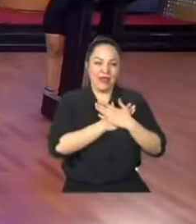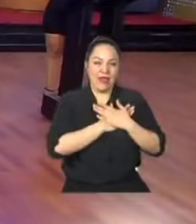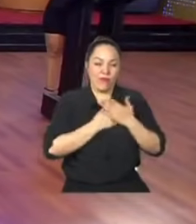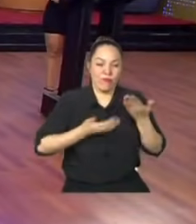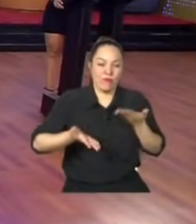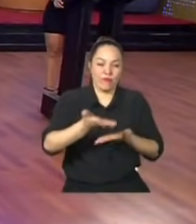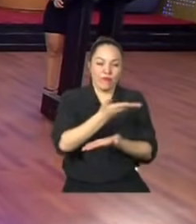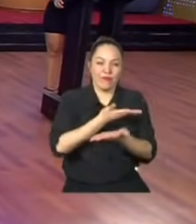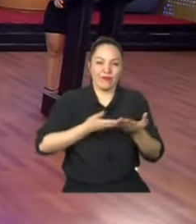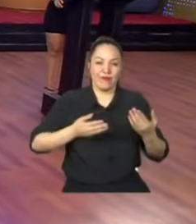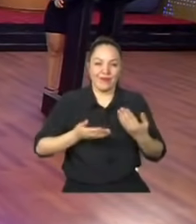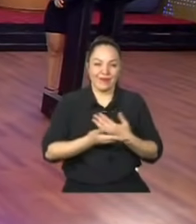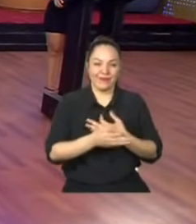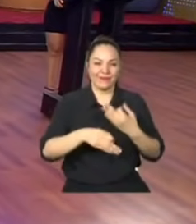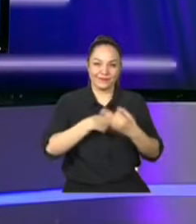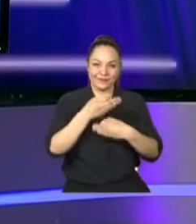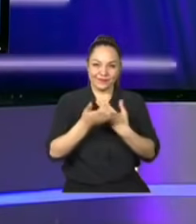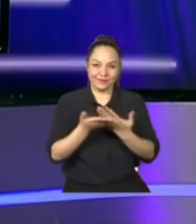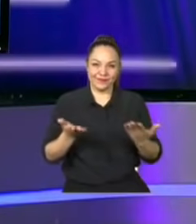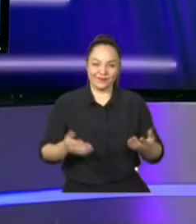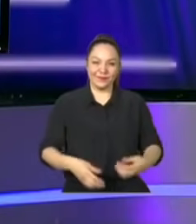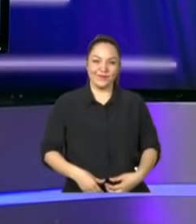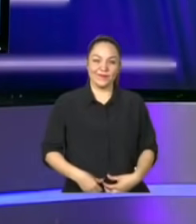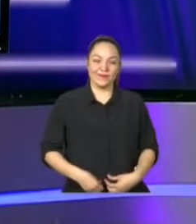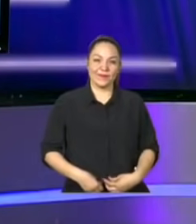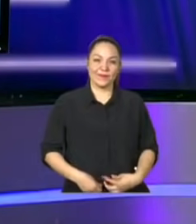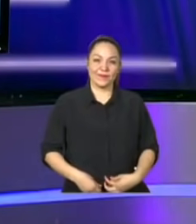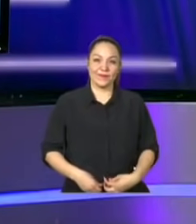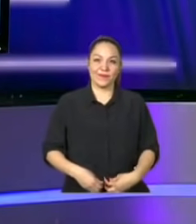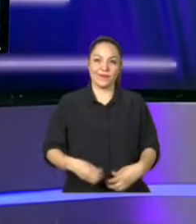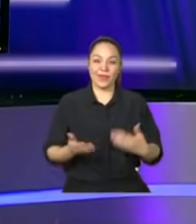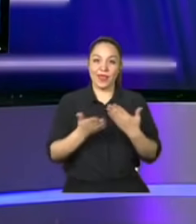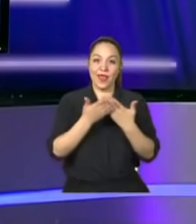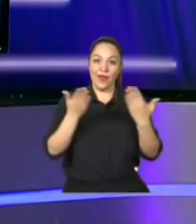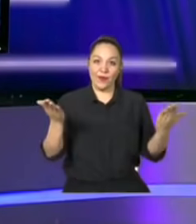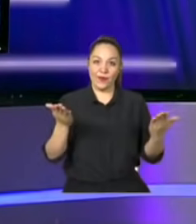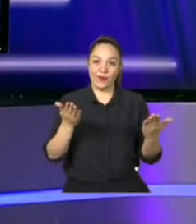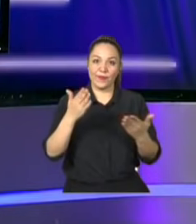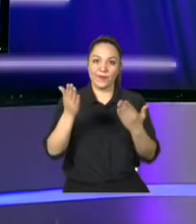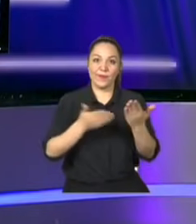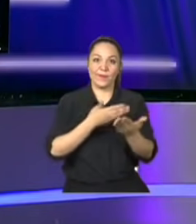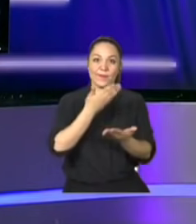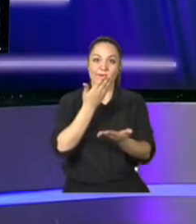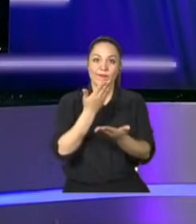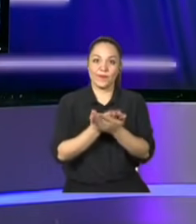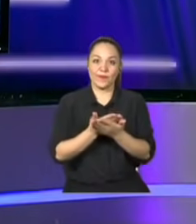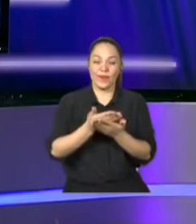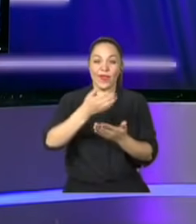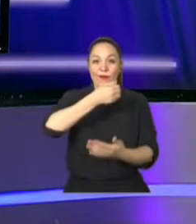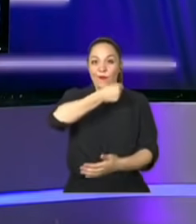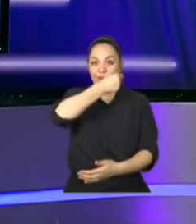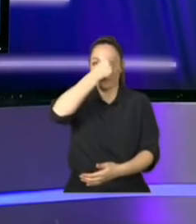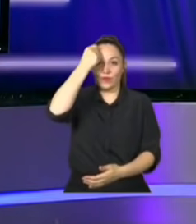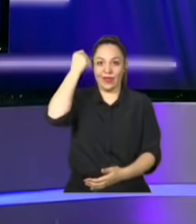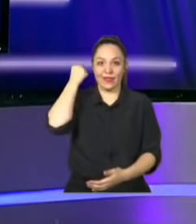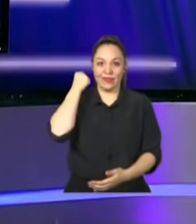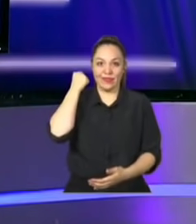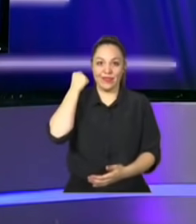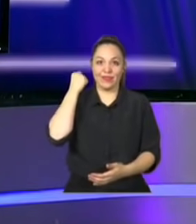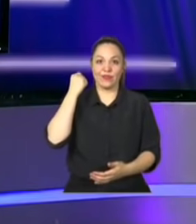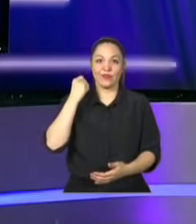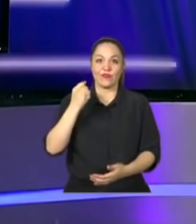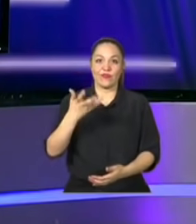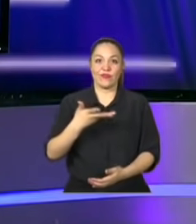gracias. Gracias. Ahora vamos a pedirle a nuestros candidatos que